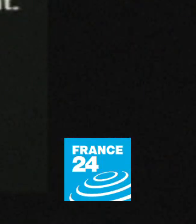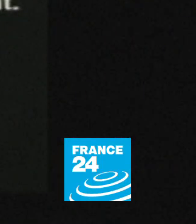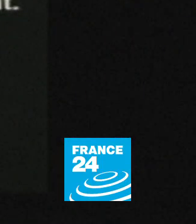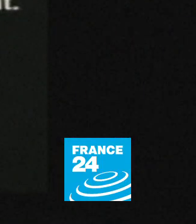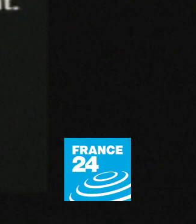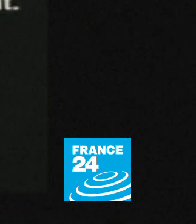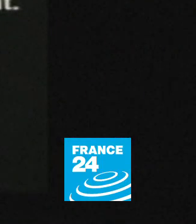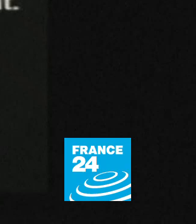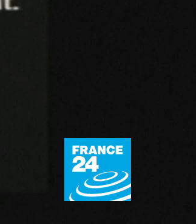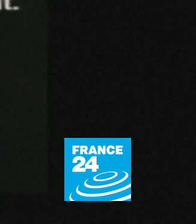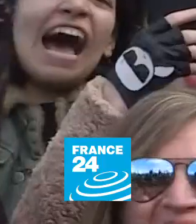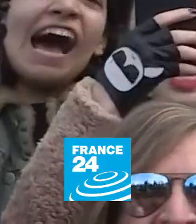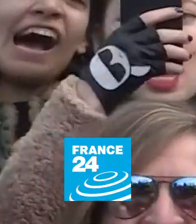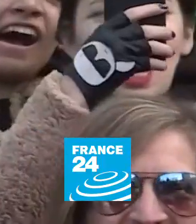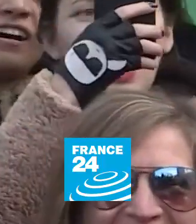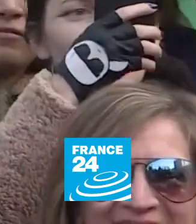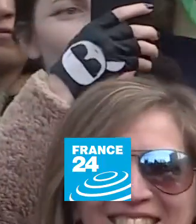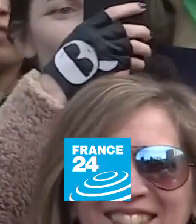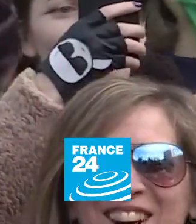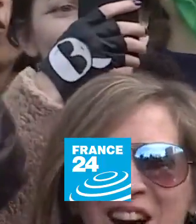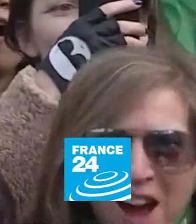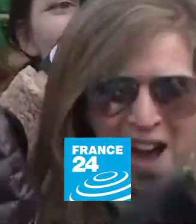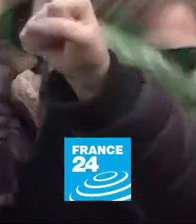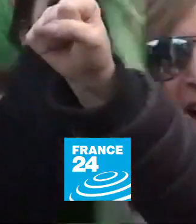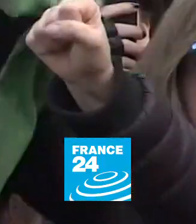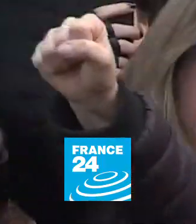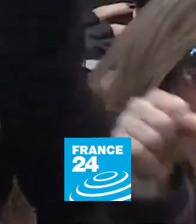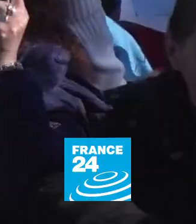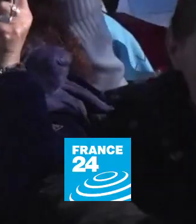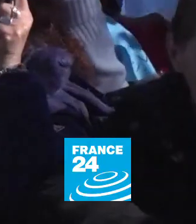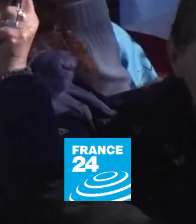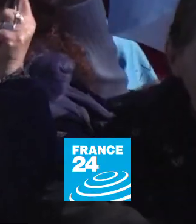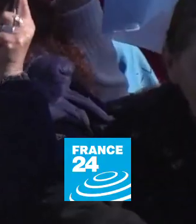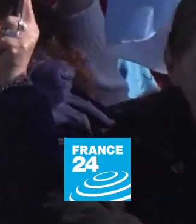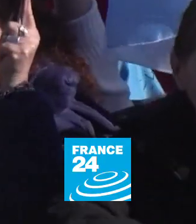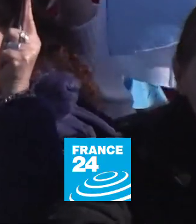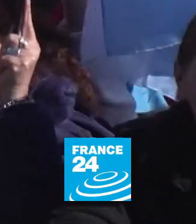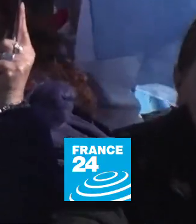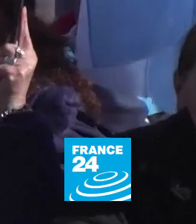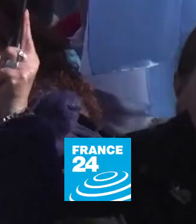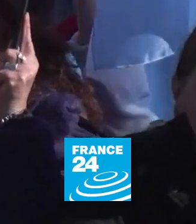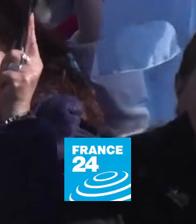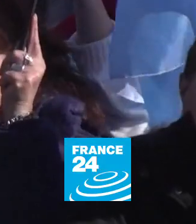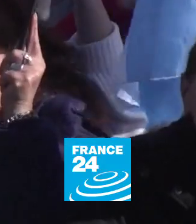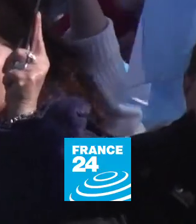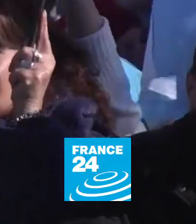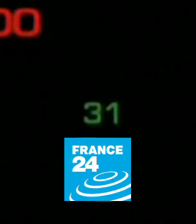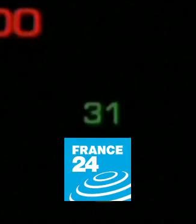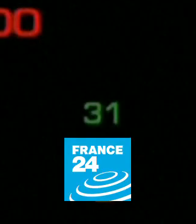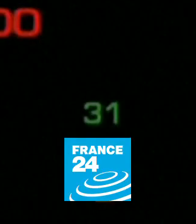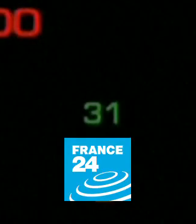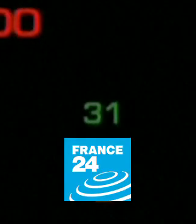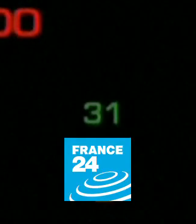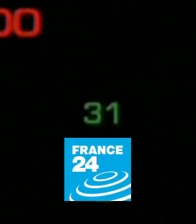aborto hasta la semana 14 de gestación, en medio de masivas movilizaciones a favor y en contra de la iniciativa. Pero la medida